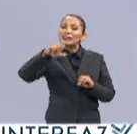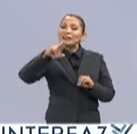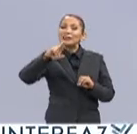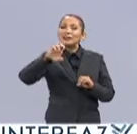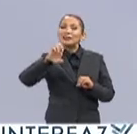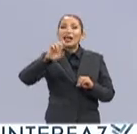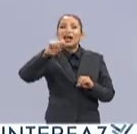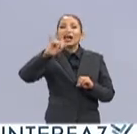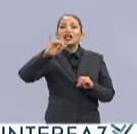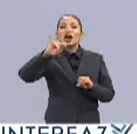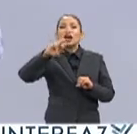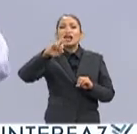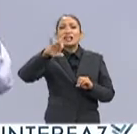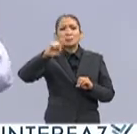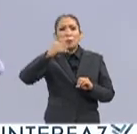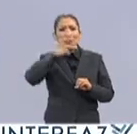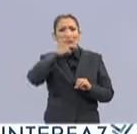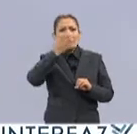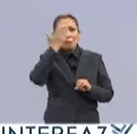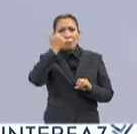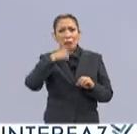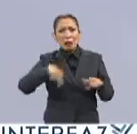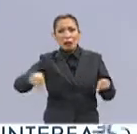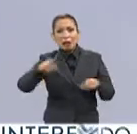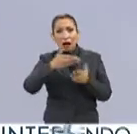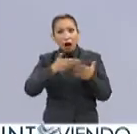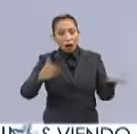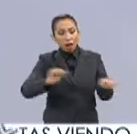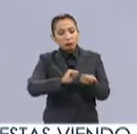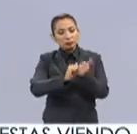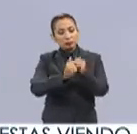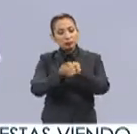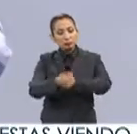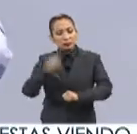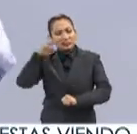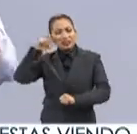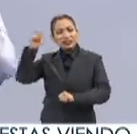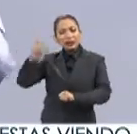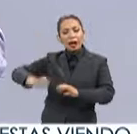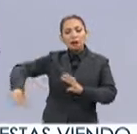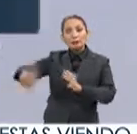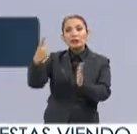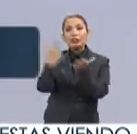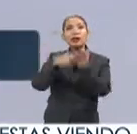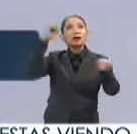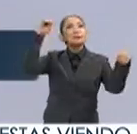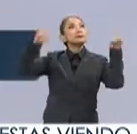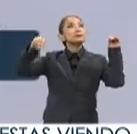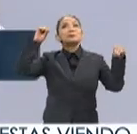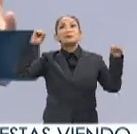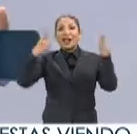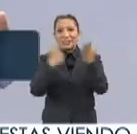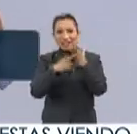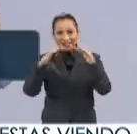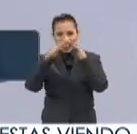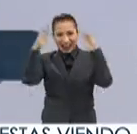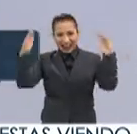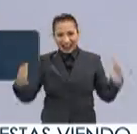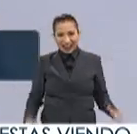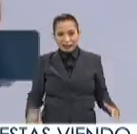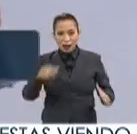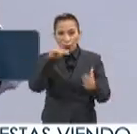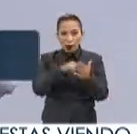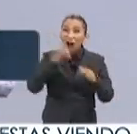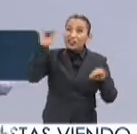tardado estos 18 años para posicionarlo y tener que enfocarnos en esta parte de diseño de interiores, que no era